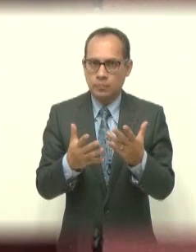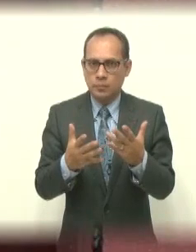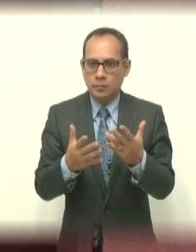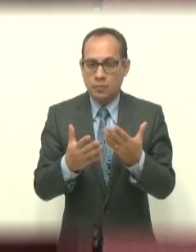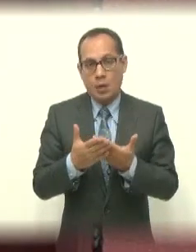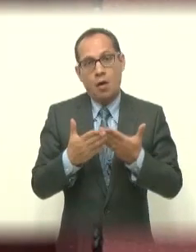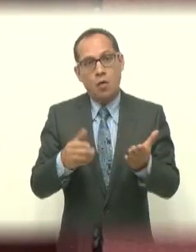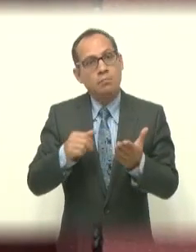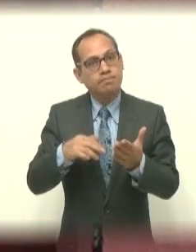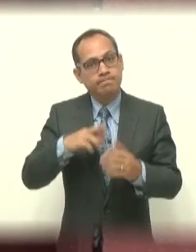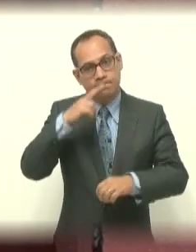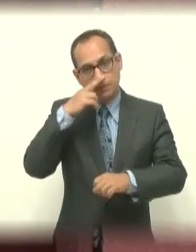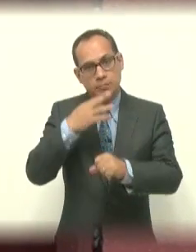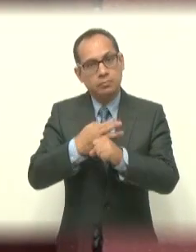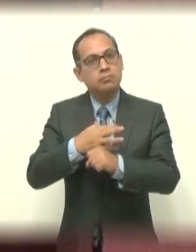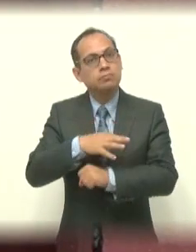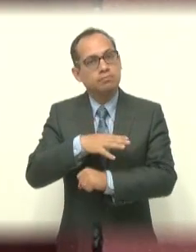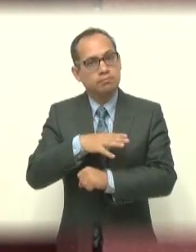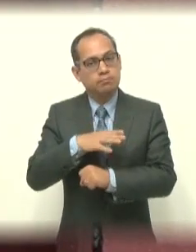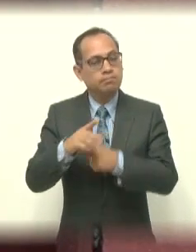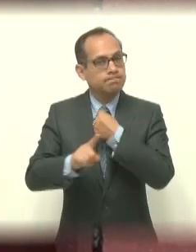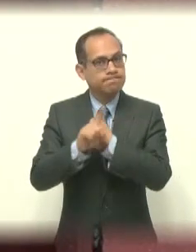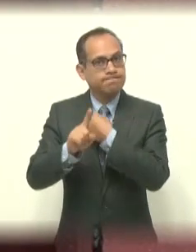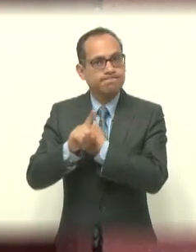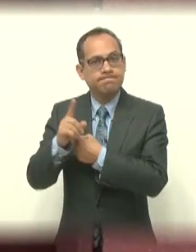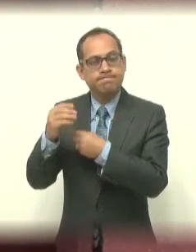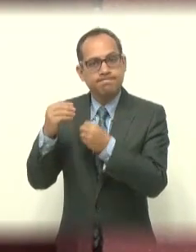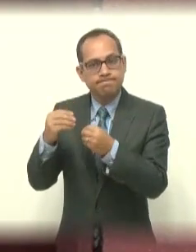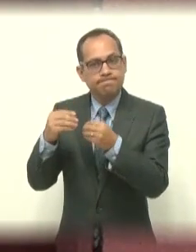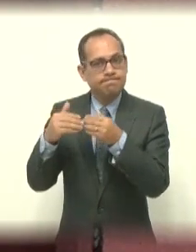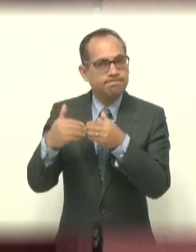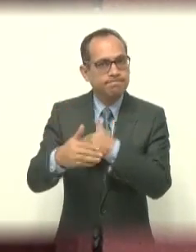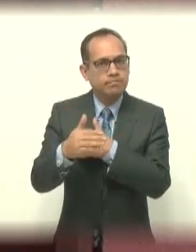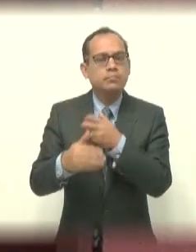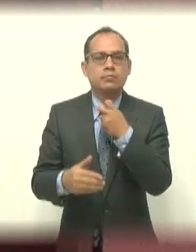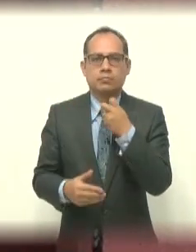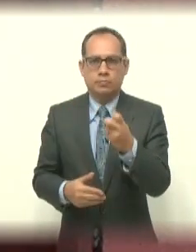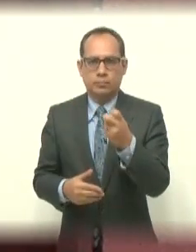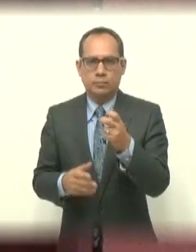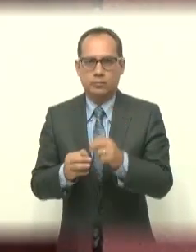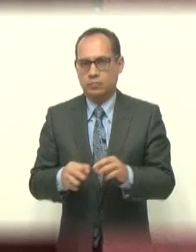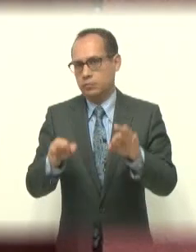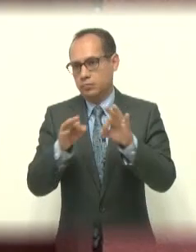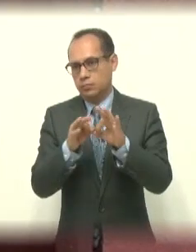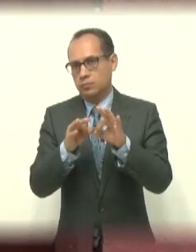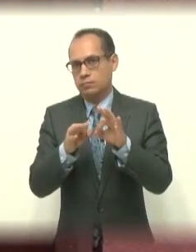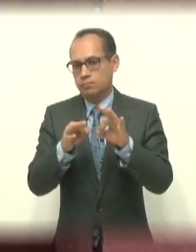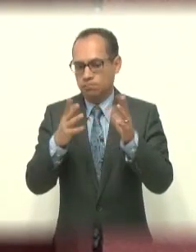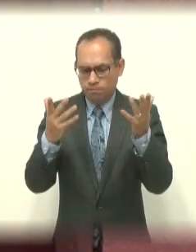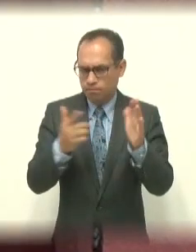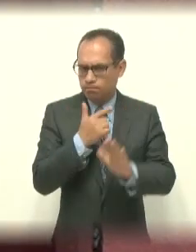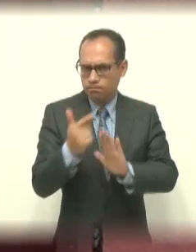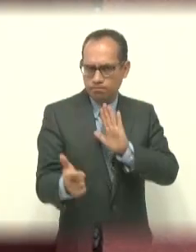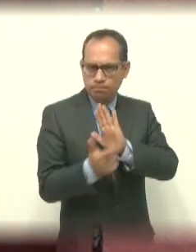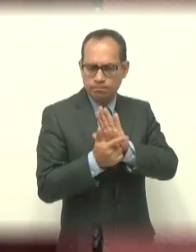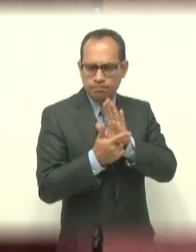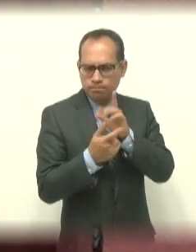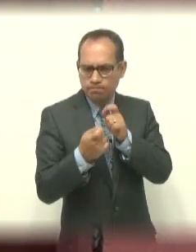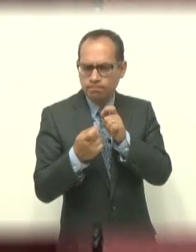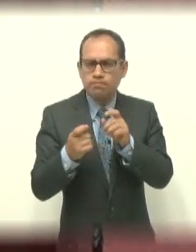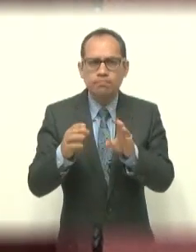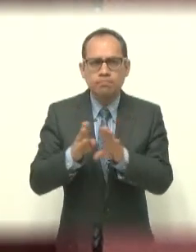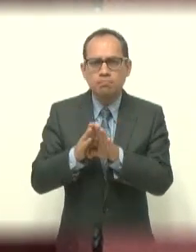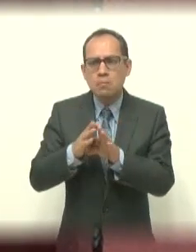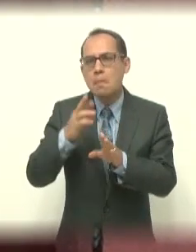existen diversas problemáticas sociales que nos aquejan, y con ello la obligación de legislar para construir un mejor estado,